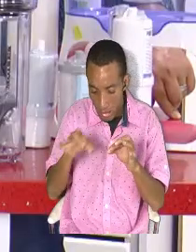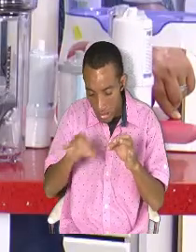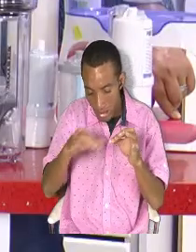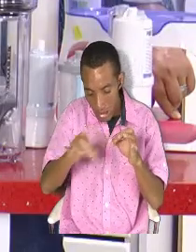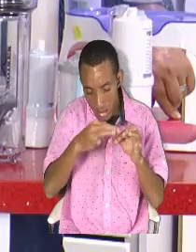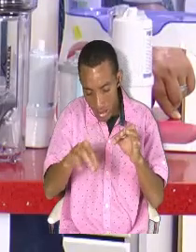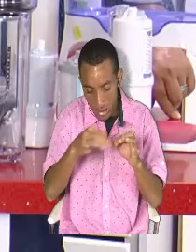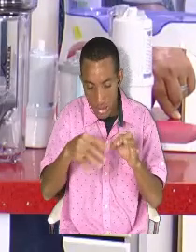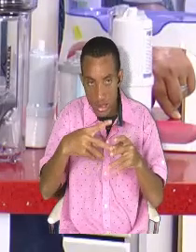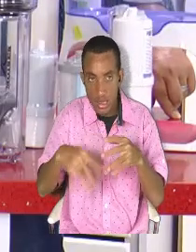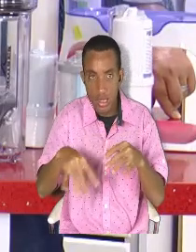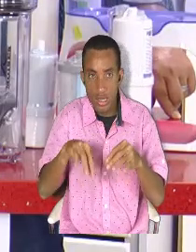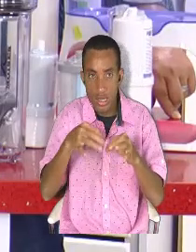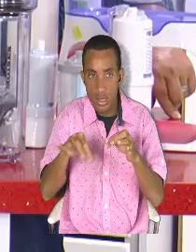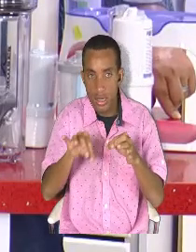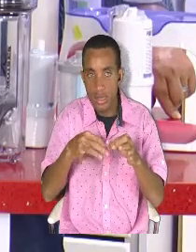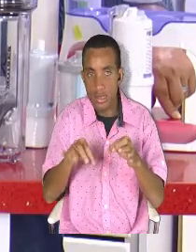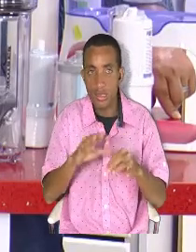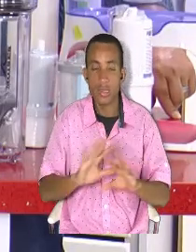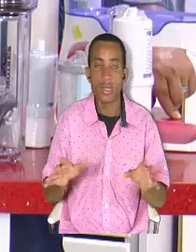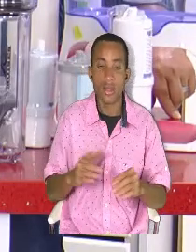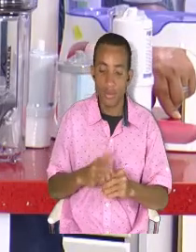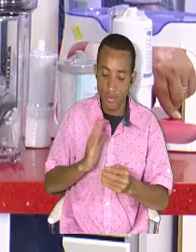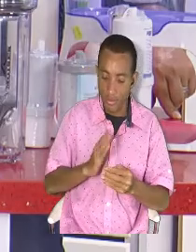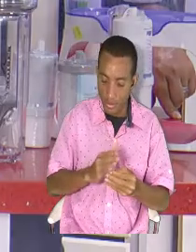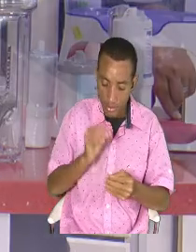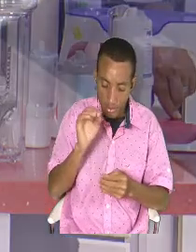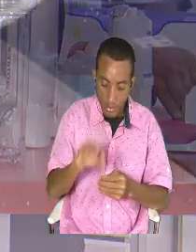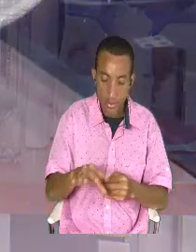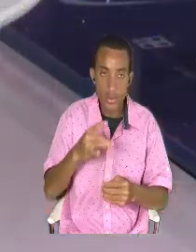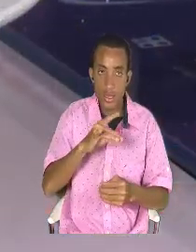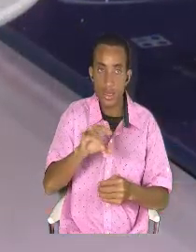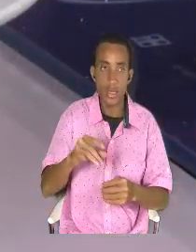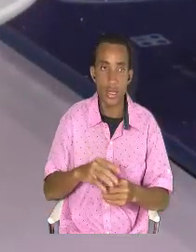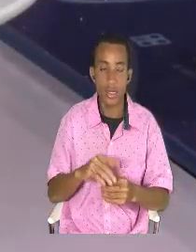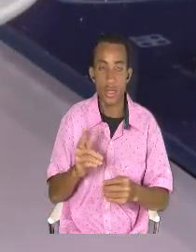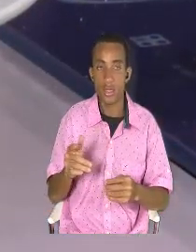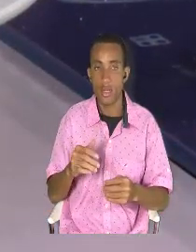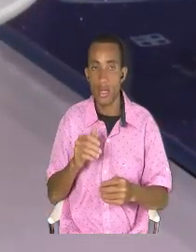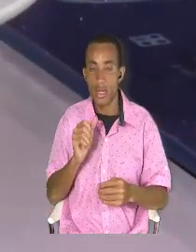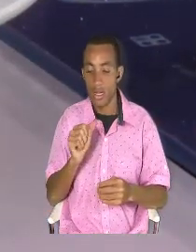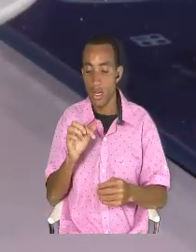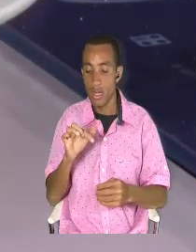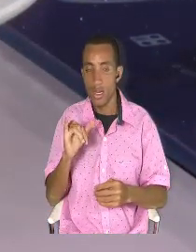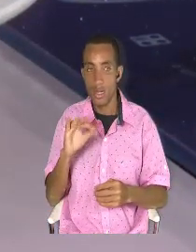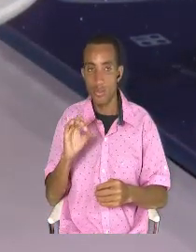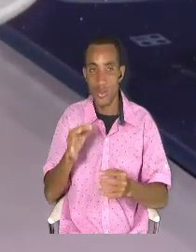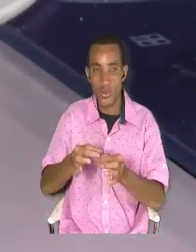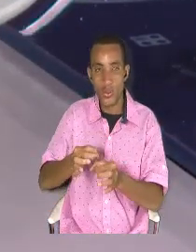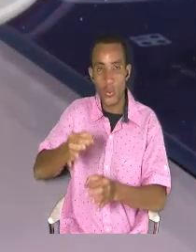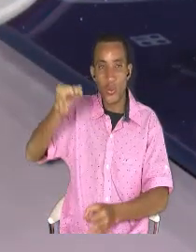con sal, apio, cebolla, ¿sí? Entonces, ¿qué vamos a hacer acá, don Miguel? Permíteme unas cucharitas.